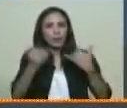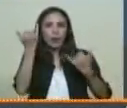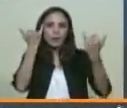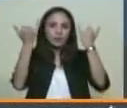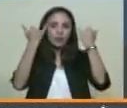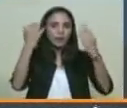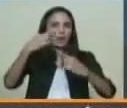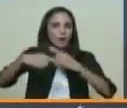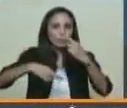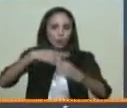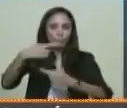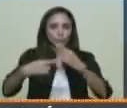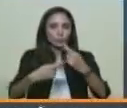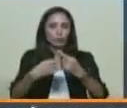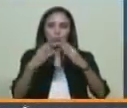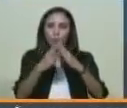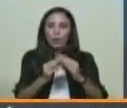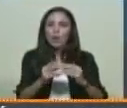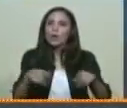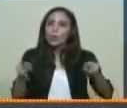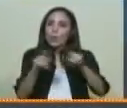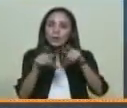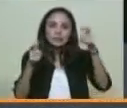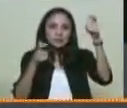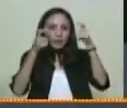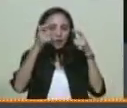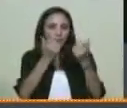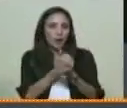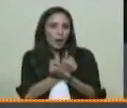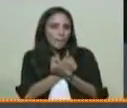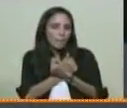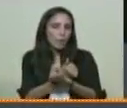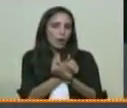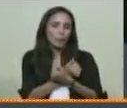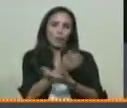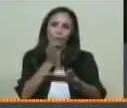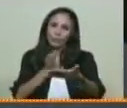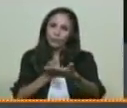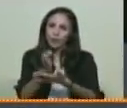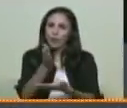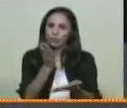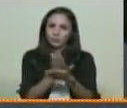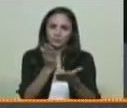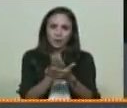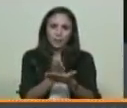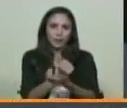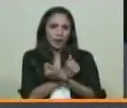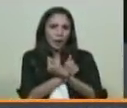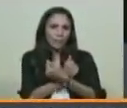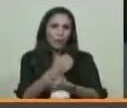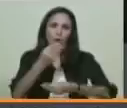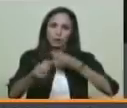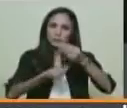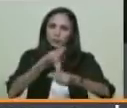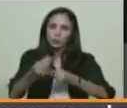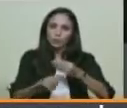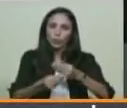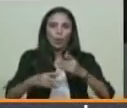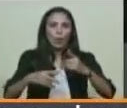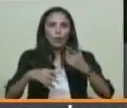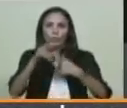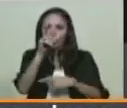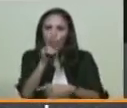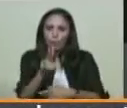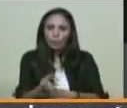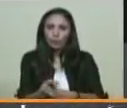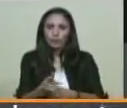por amor todo lo hizo Chávez, como por amor todo debemos seguir haciéndolo, haciéndolos, aquellos